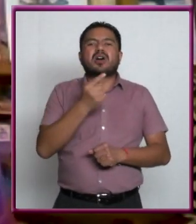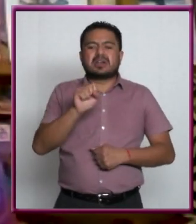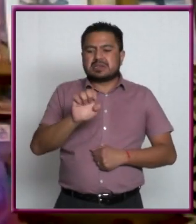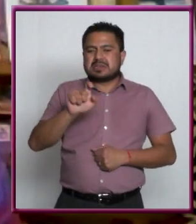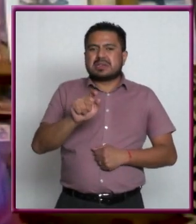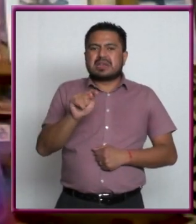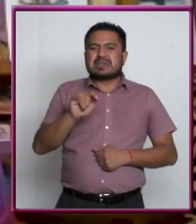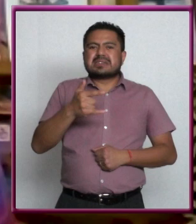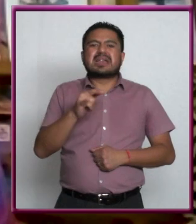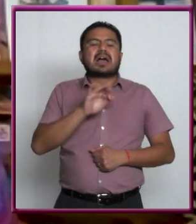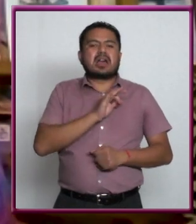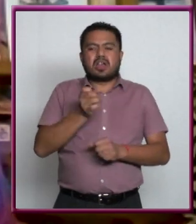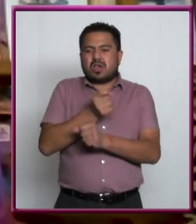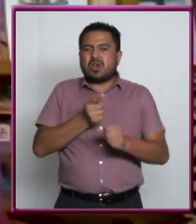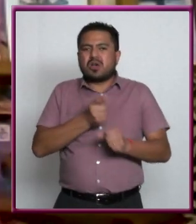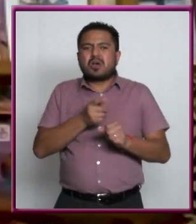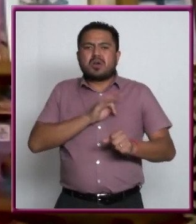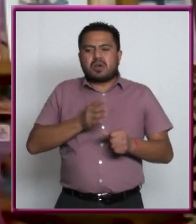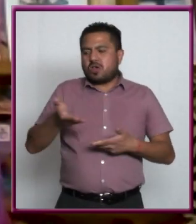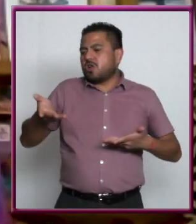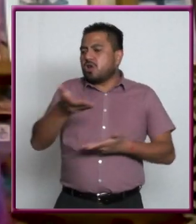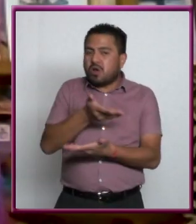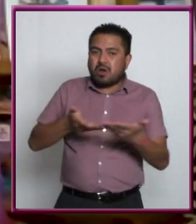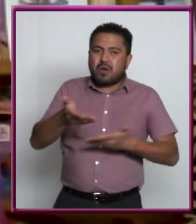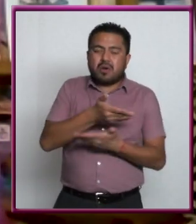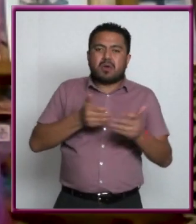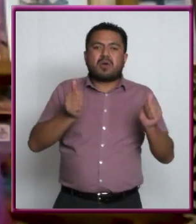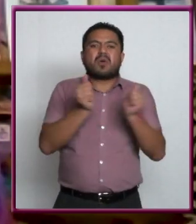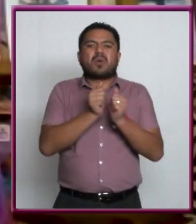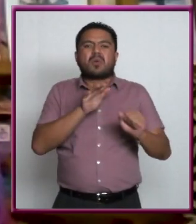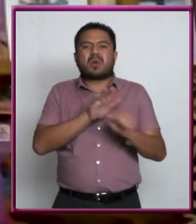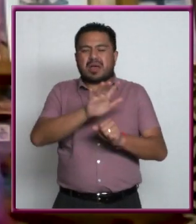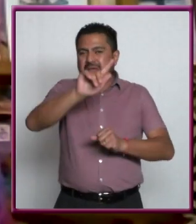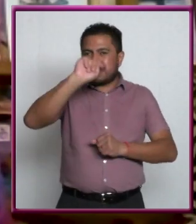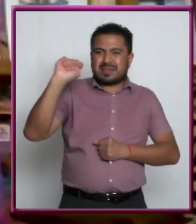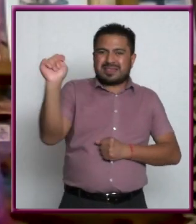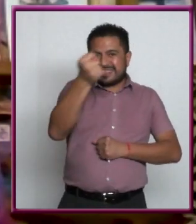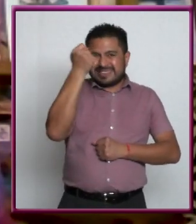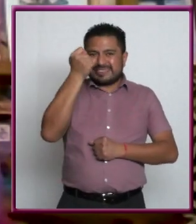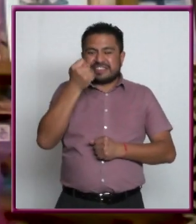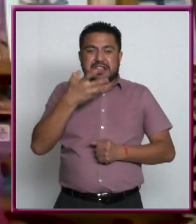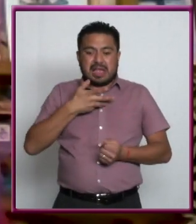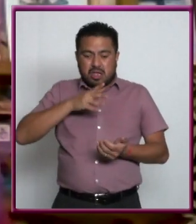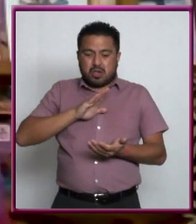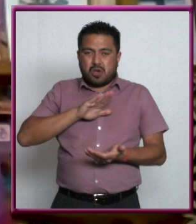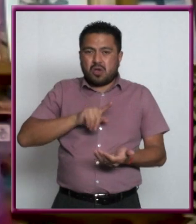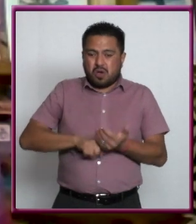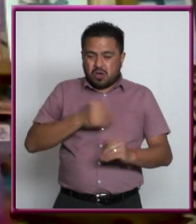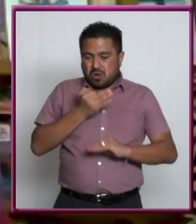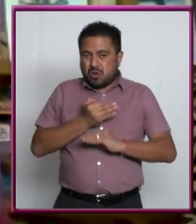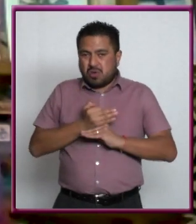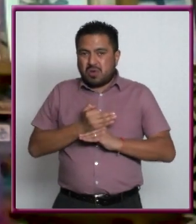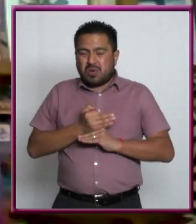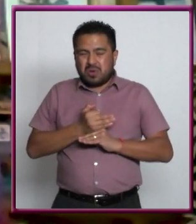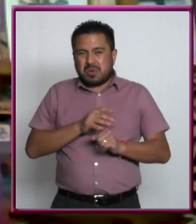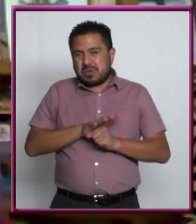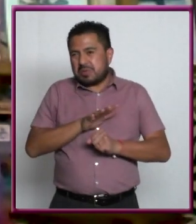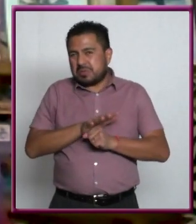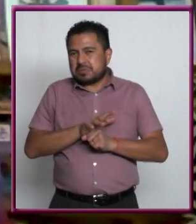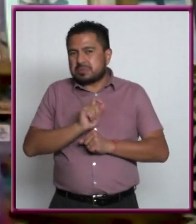Porque el sexting es esta posibilidad de compartir a través de las tecnologías que tenemos hoy en